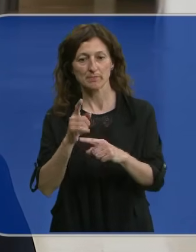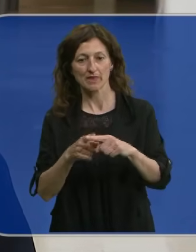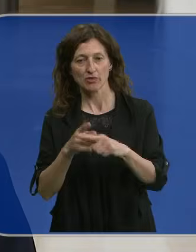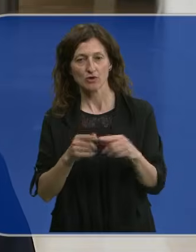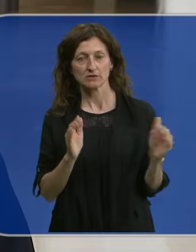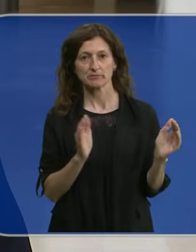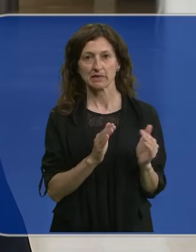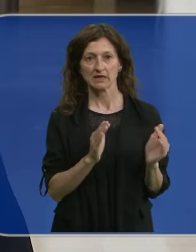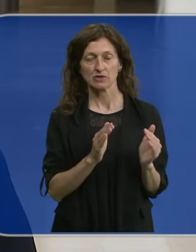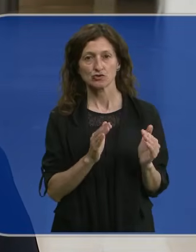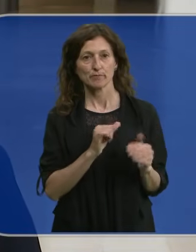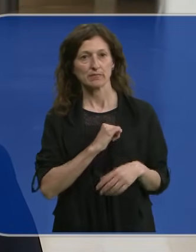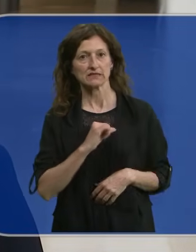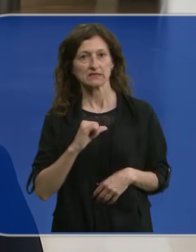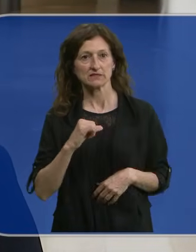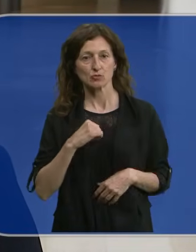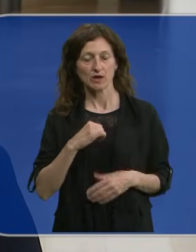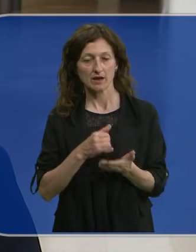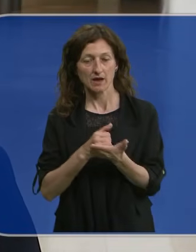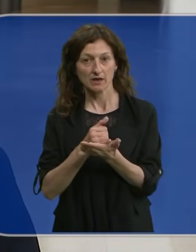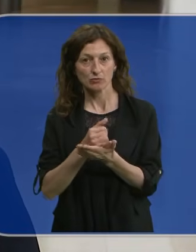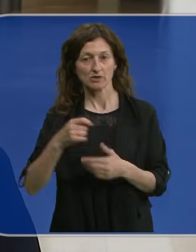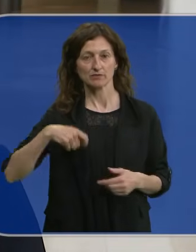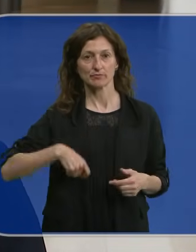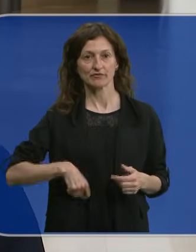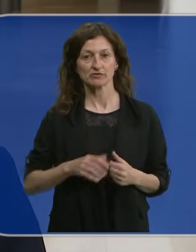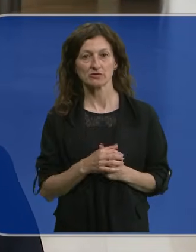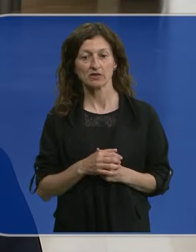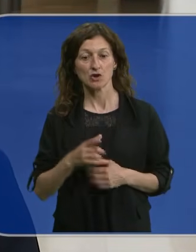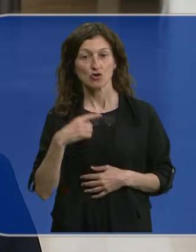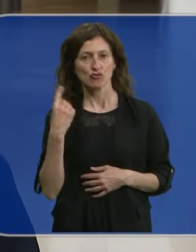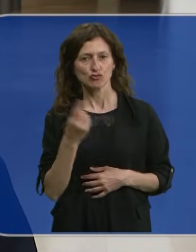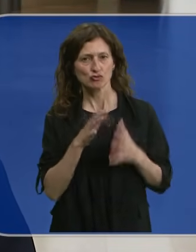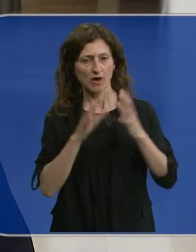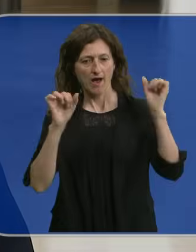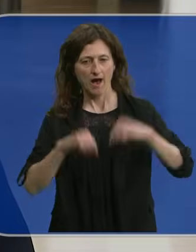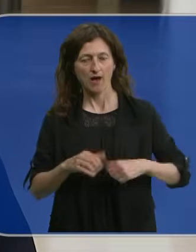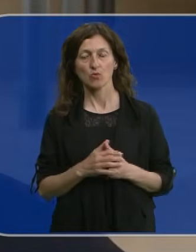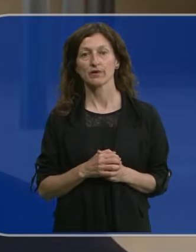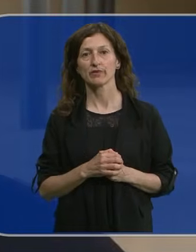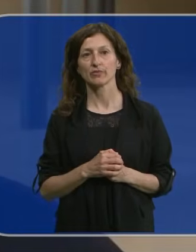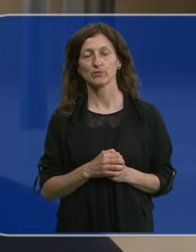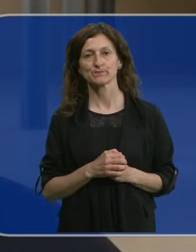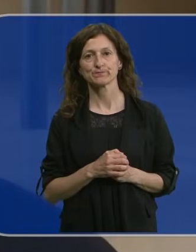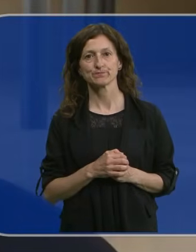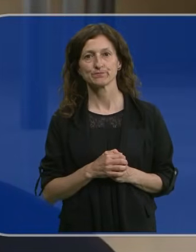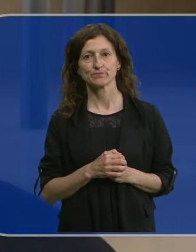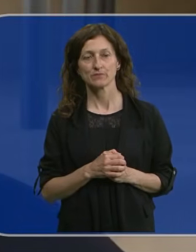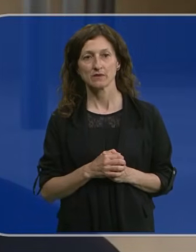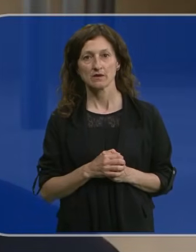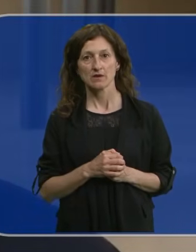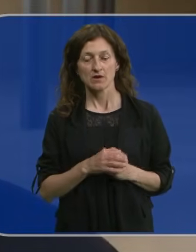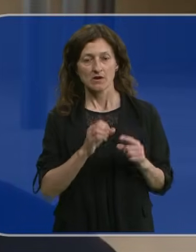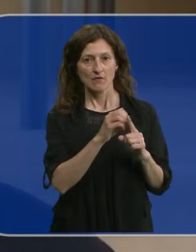medianos y pequeños y en particular a los agricultores profesionales. Nosotros estamos totalmente de acuerdo con ese enfoque. No hay que